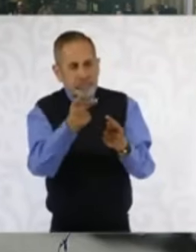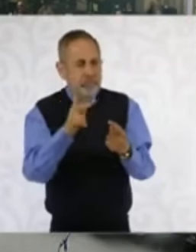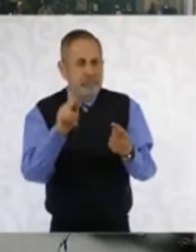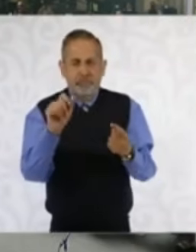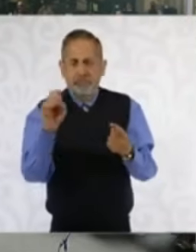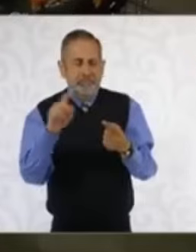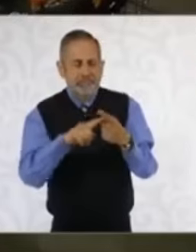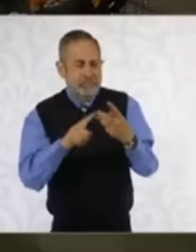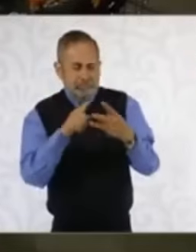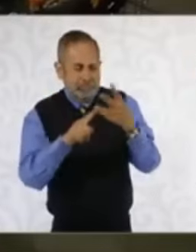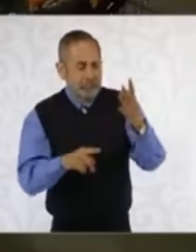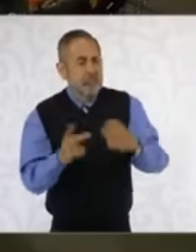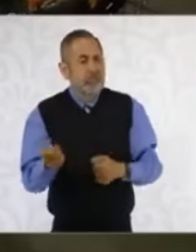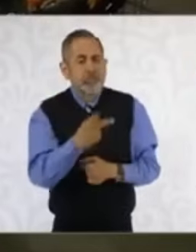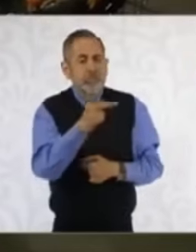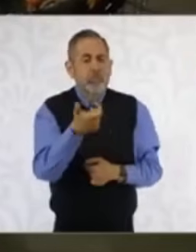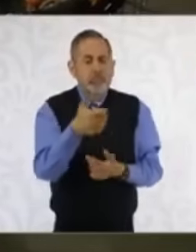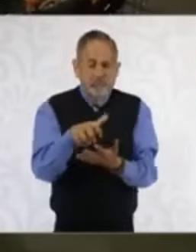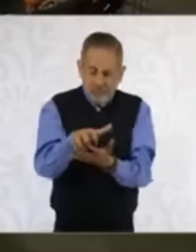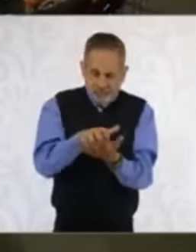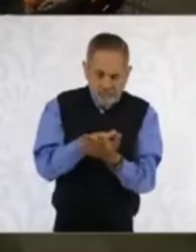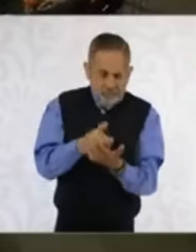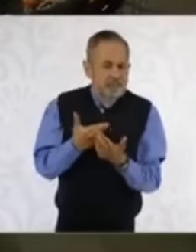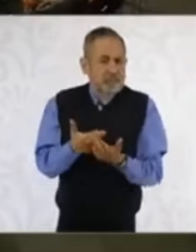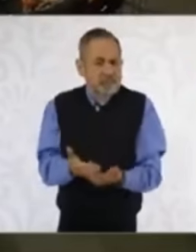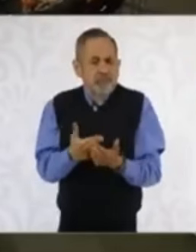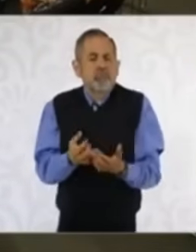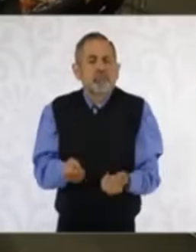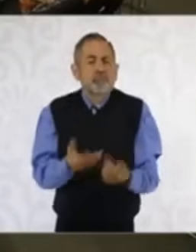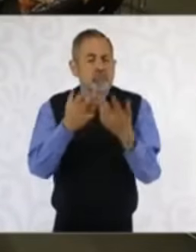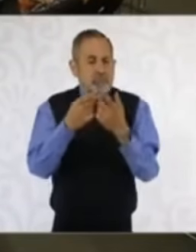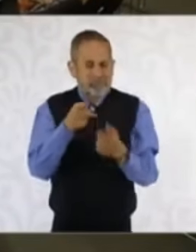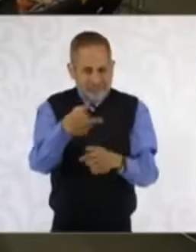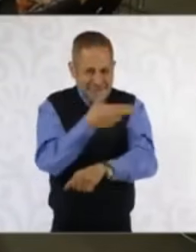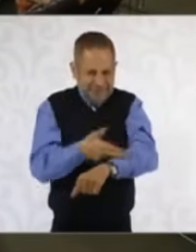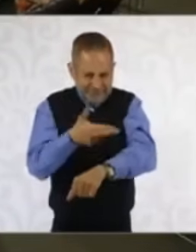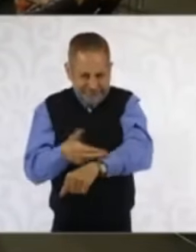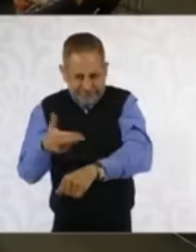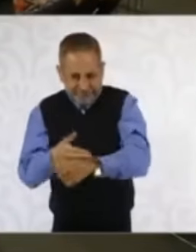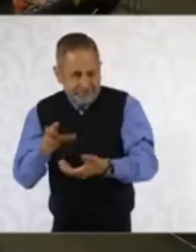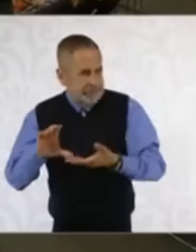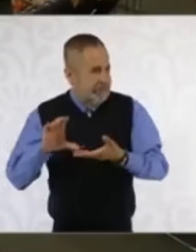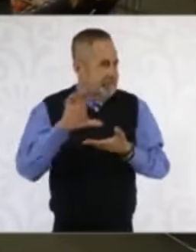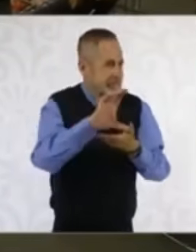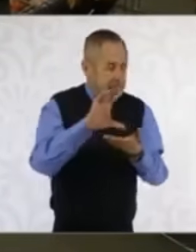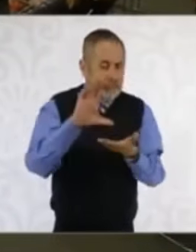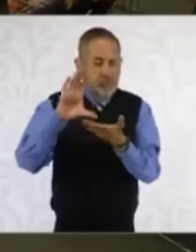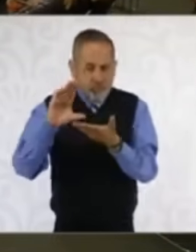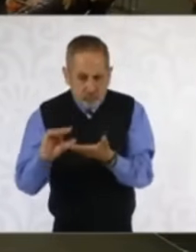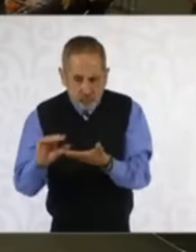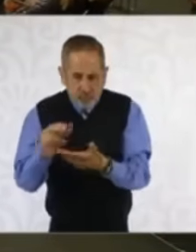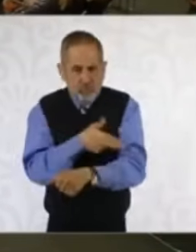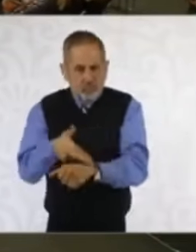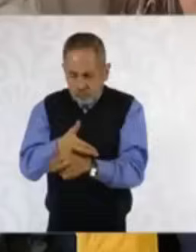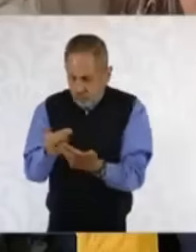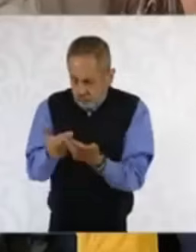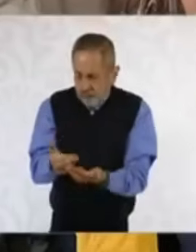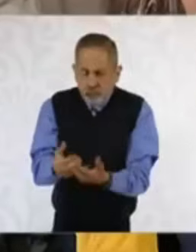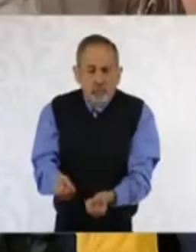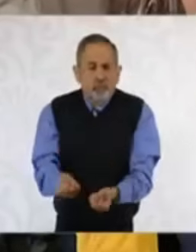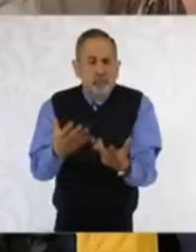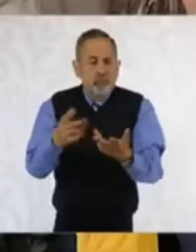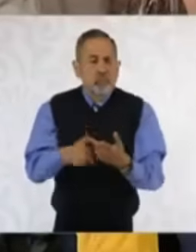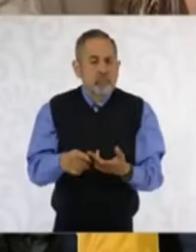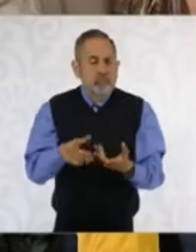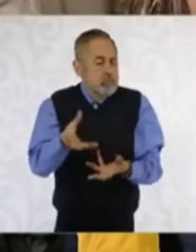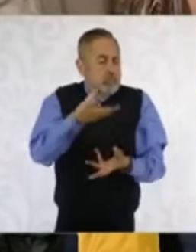con cuánto ahorrará en total Pemex con esta simplificación de derechos filiales y subsidiarias, y cómo van a compensar